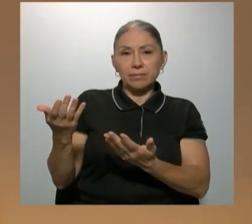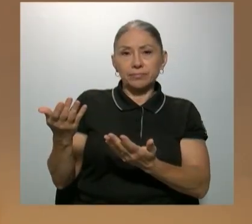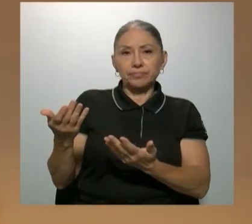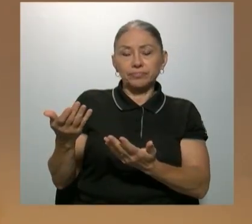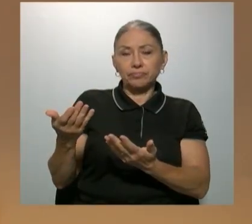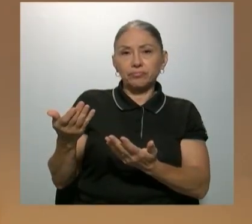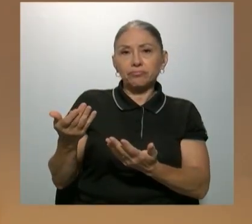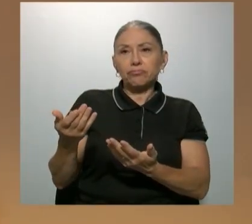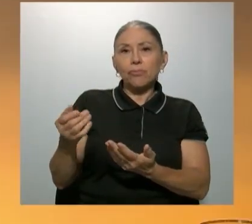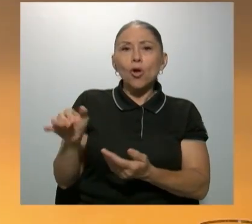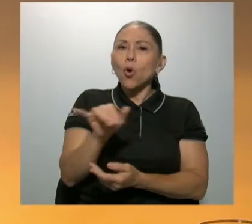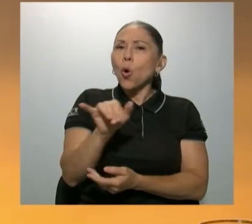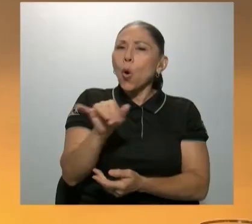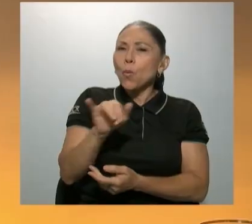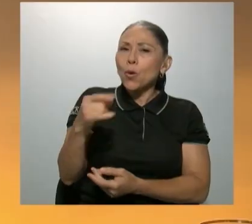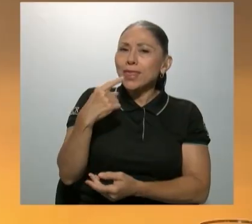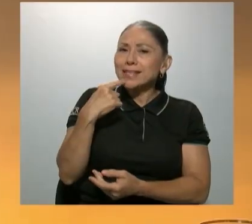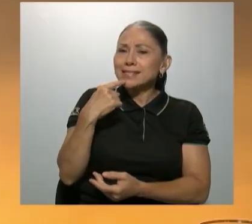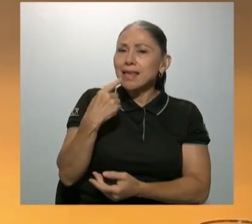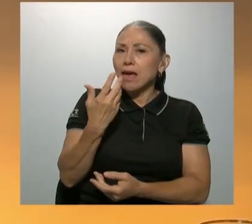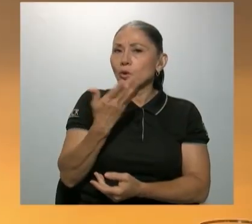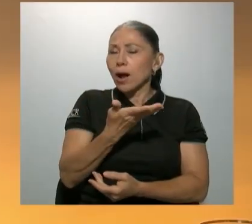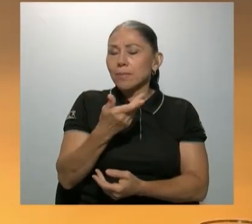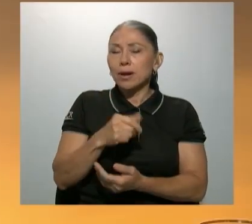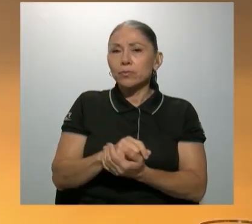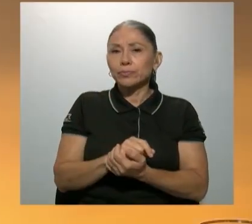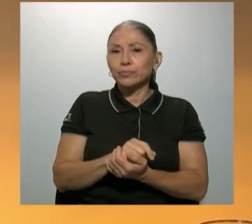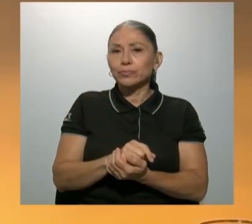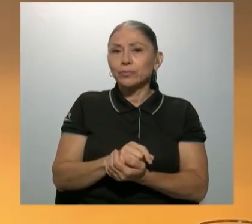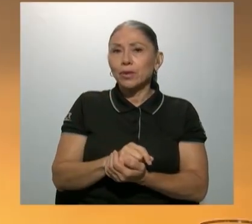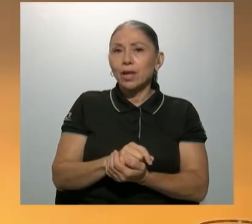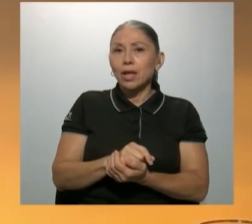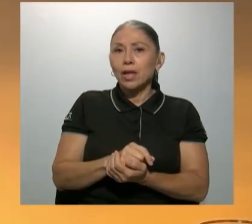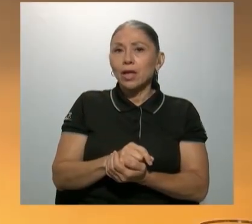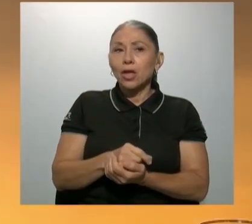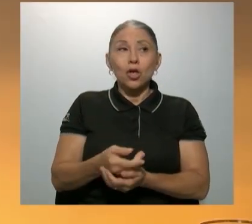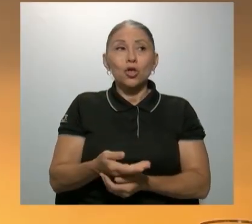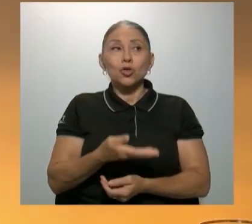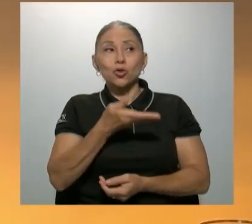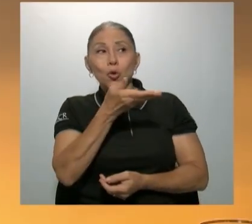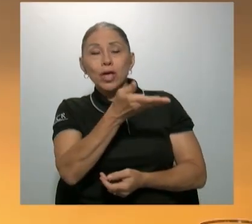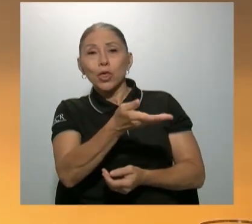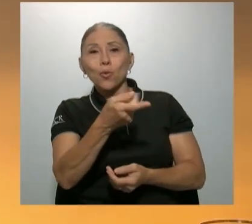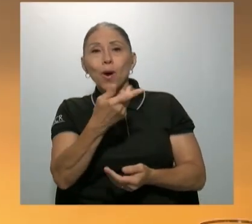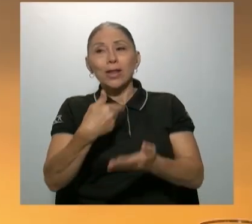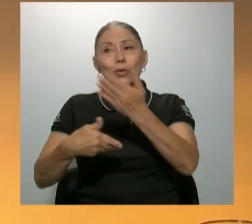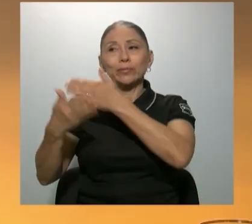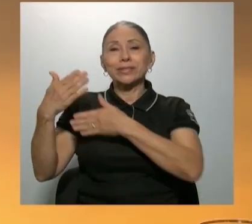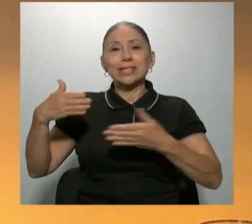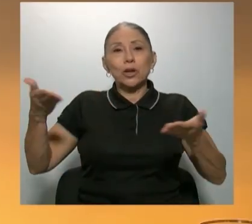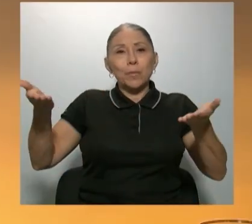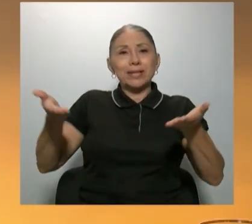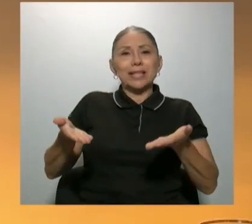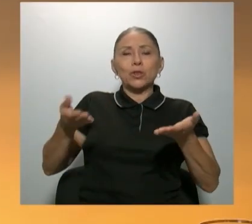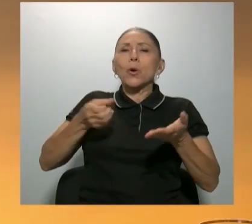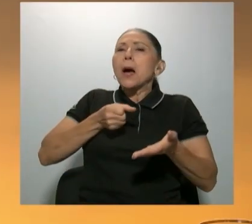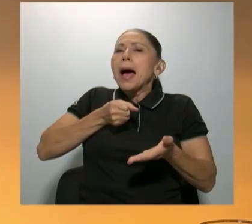que, como decía don Álvaro, don Eduardo se lo presentó en la antigua